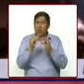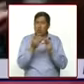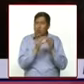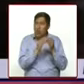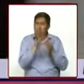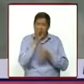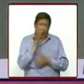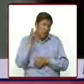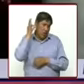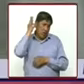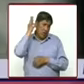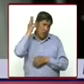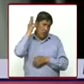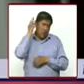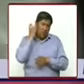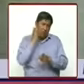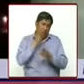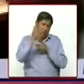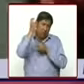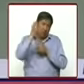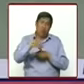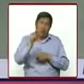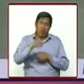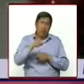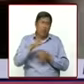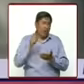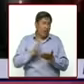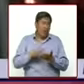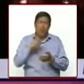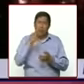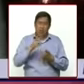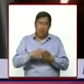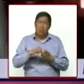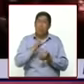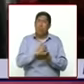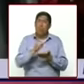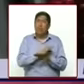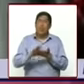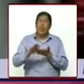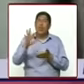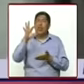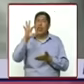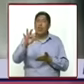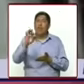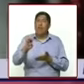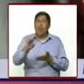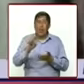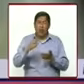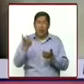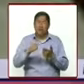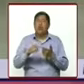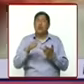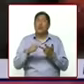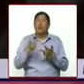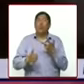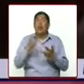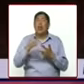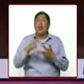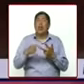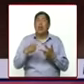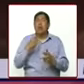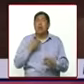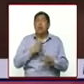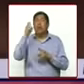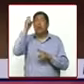comunidades indígenas que estaban siendo afectadas, ¿no es cierto? He mencionado Santa Fe, por ejemplo. ¿Cuáles son las otras dos?